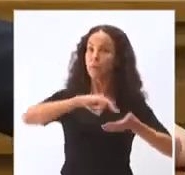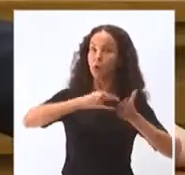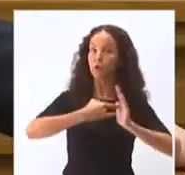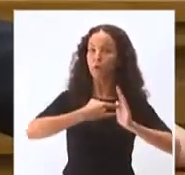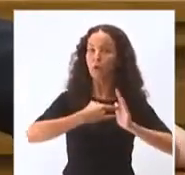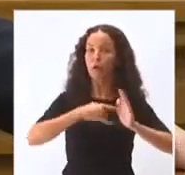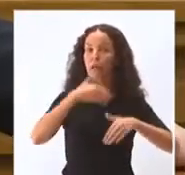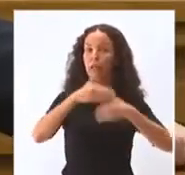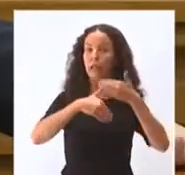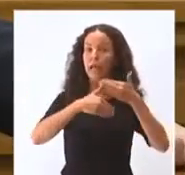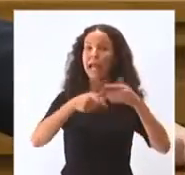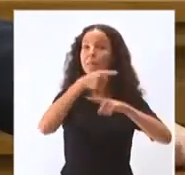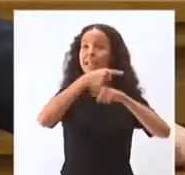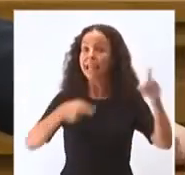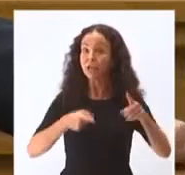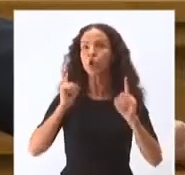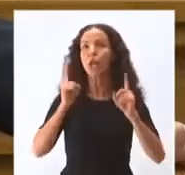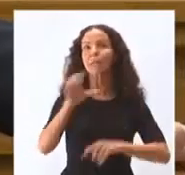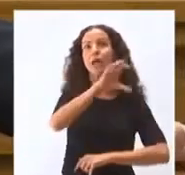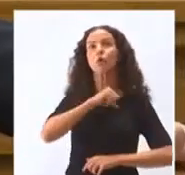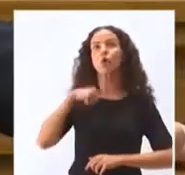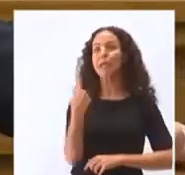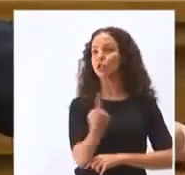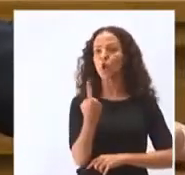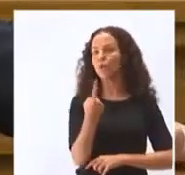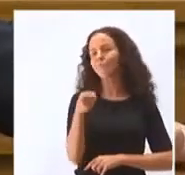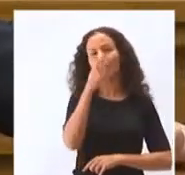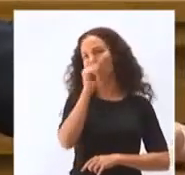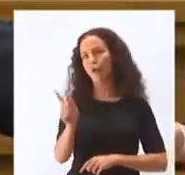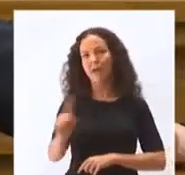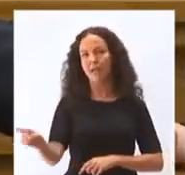camino nos quedemos solo las autonomías esto no me vale